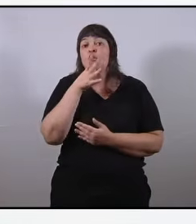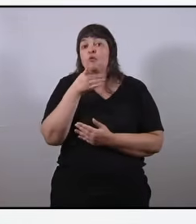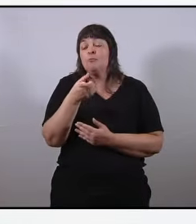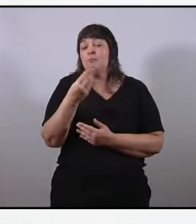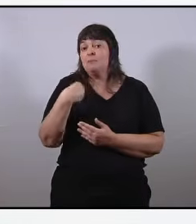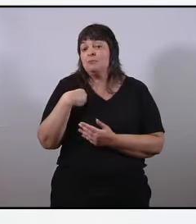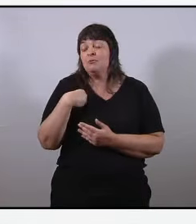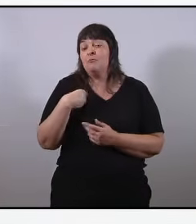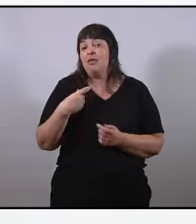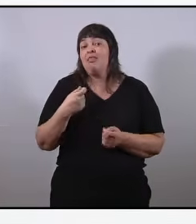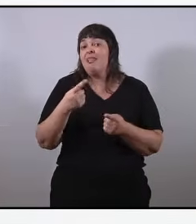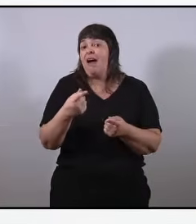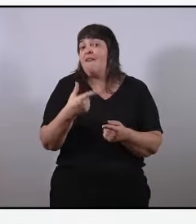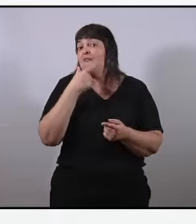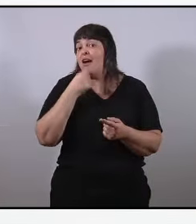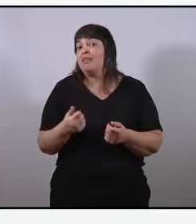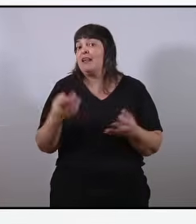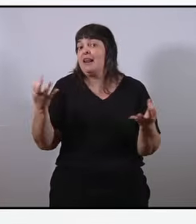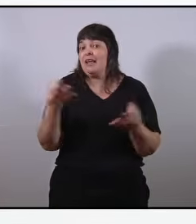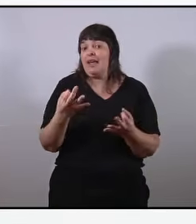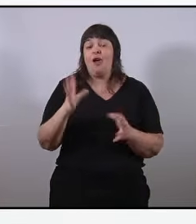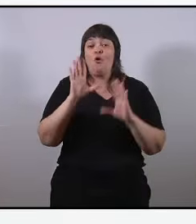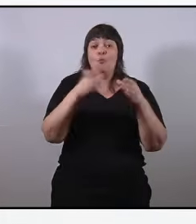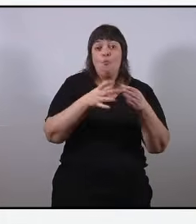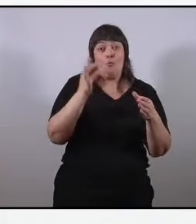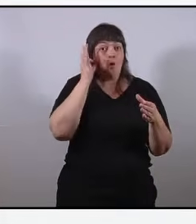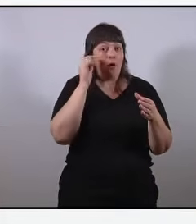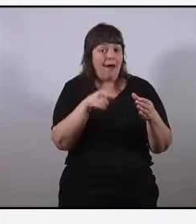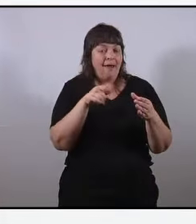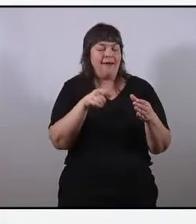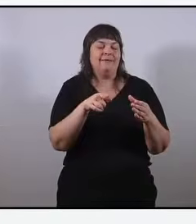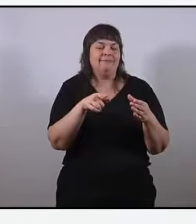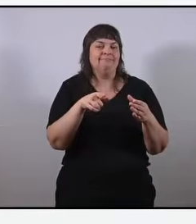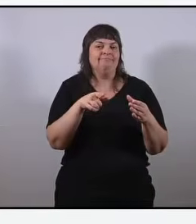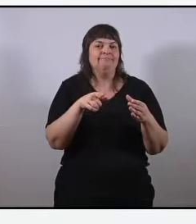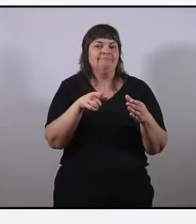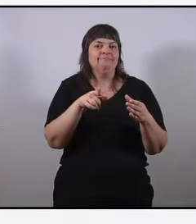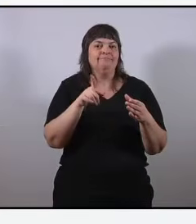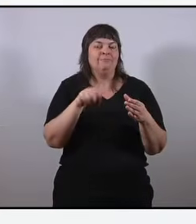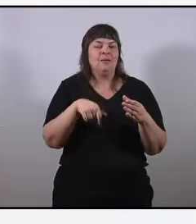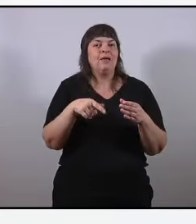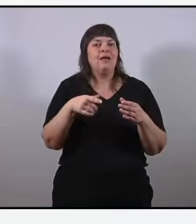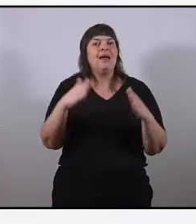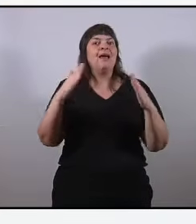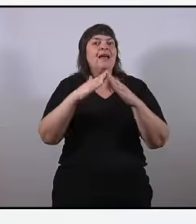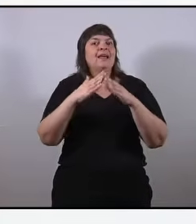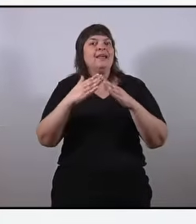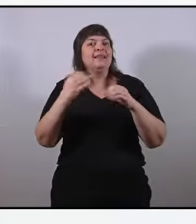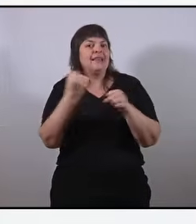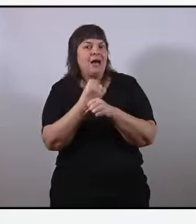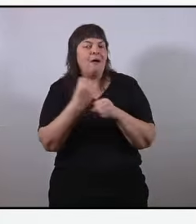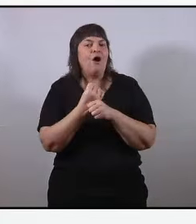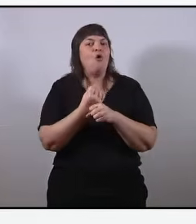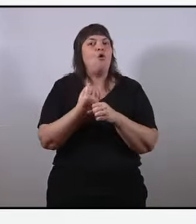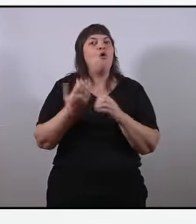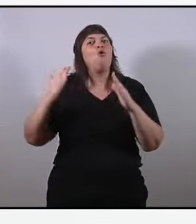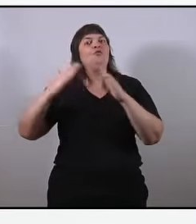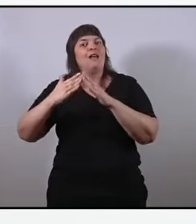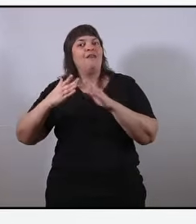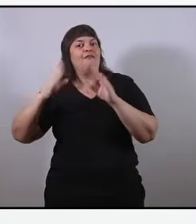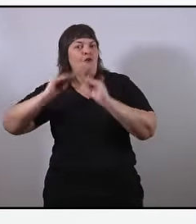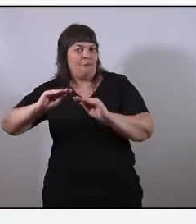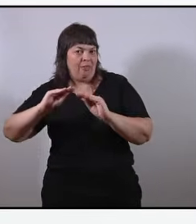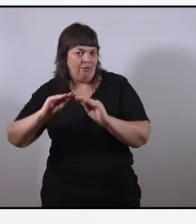que facilitamos es que estas mujeres tengan la posibilidad también de acceder al teletrabajo o a teleformación.